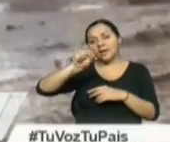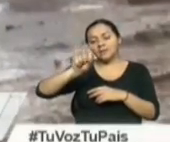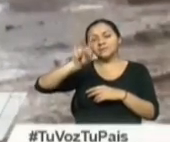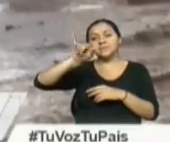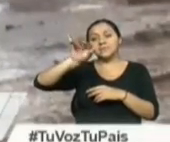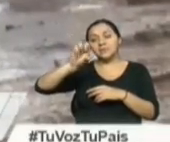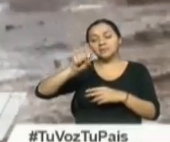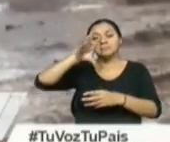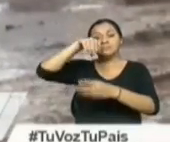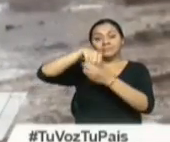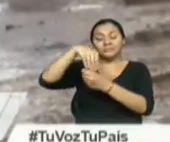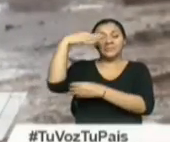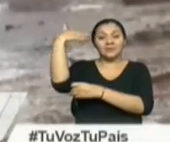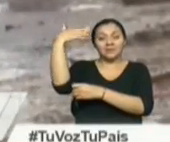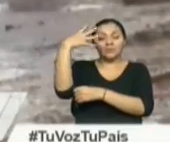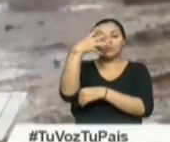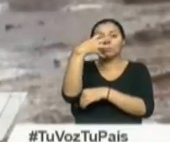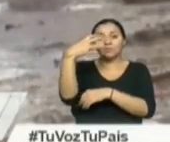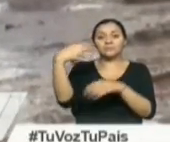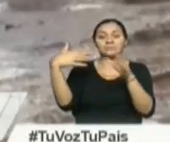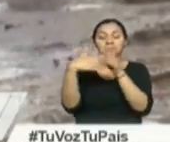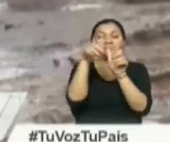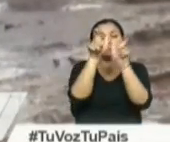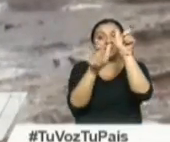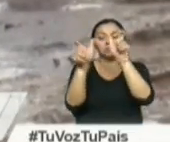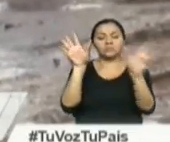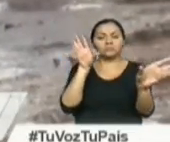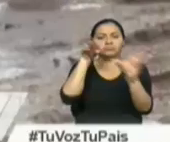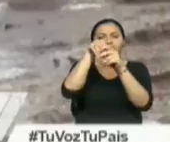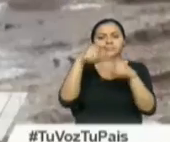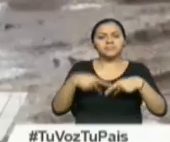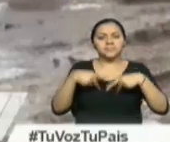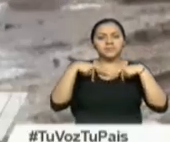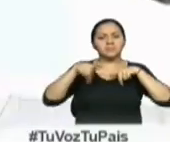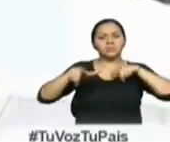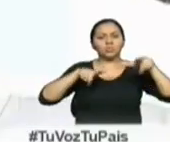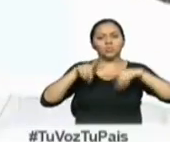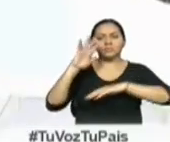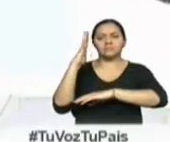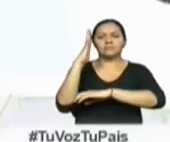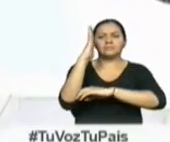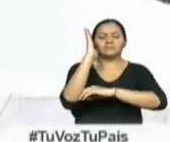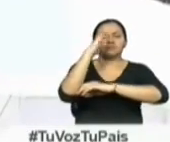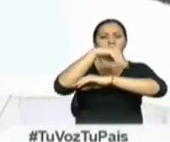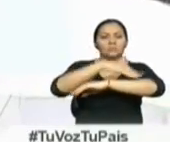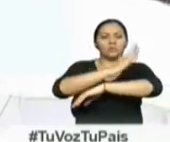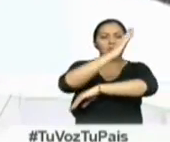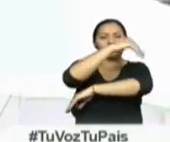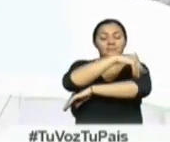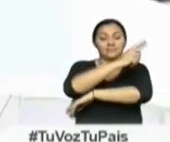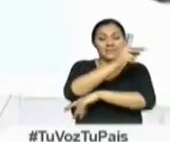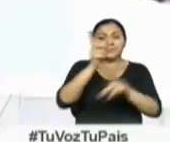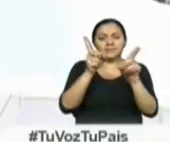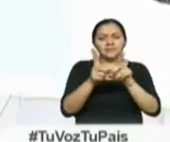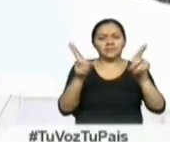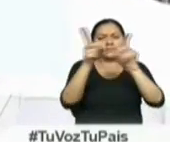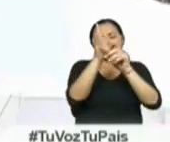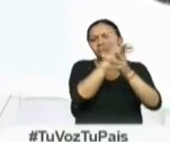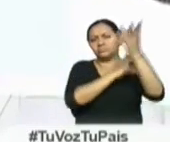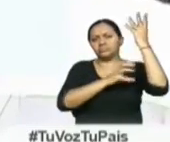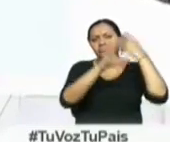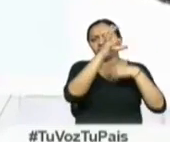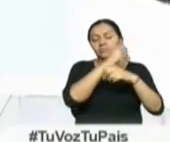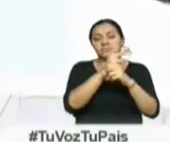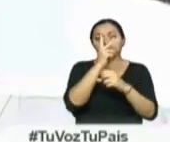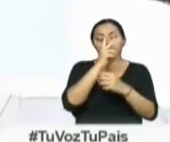de esa ciudad, de más de 400.000 habitantes que se asienta en una zona montañosa. Los datos históricos de la estación